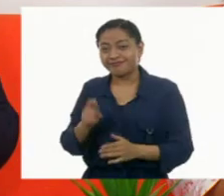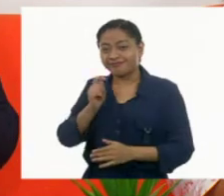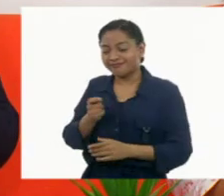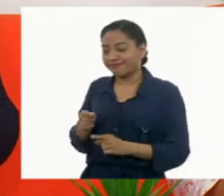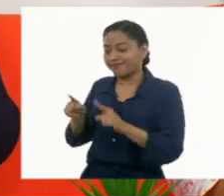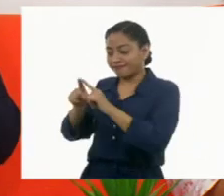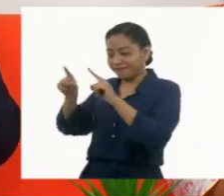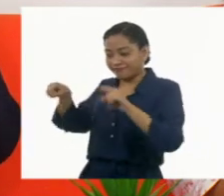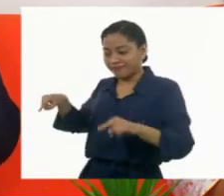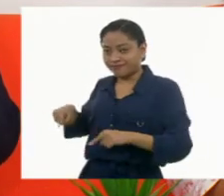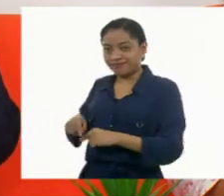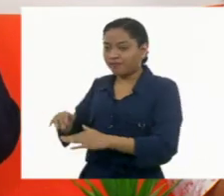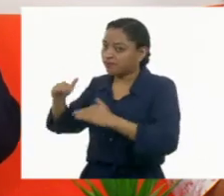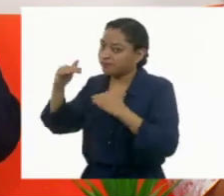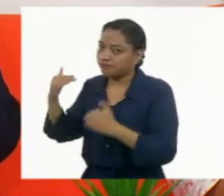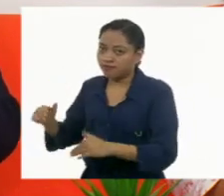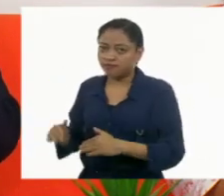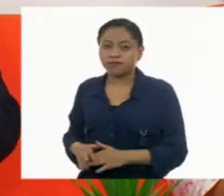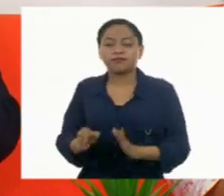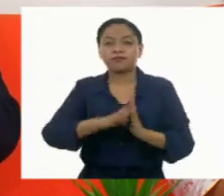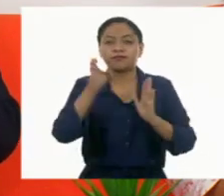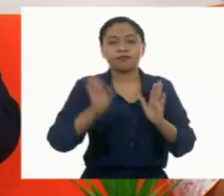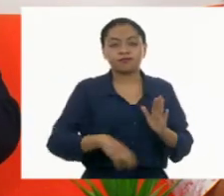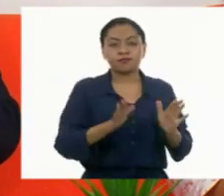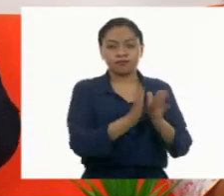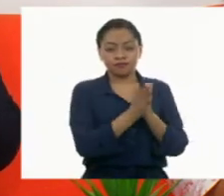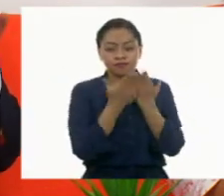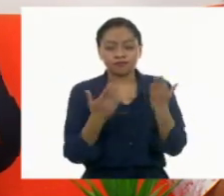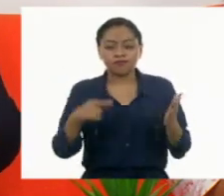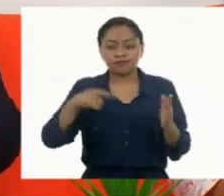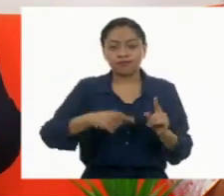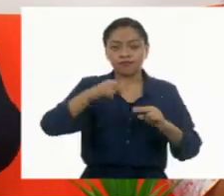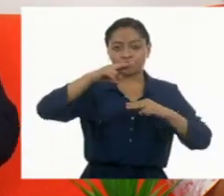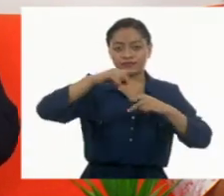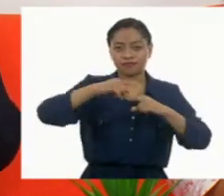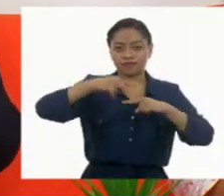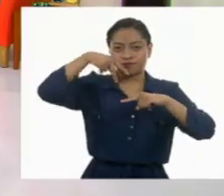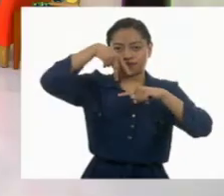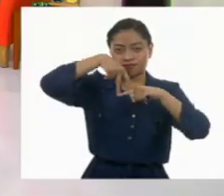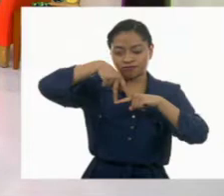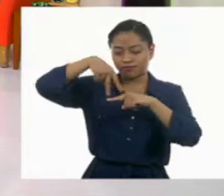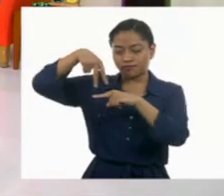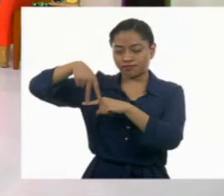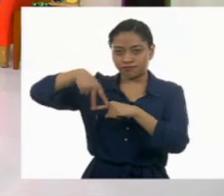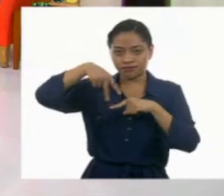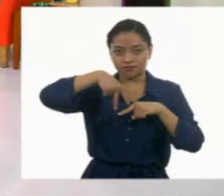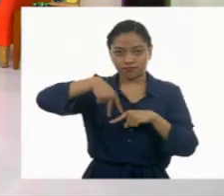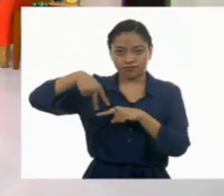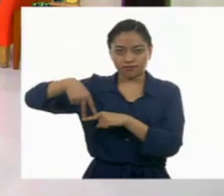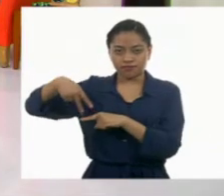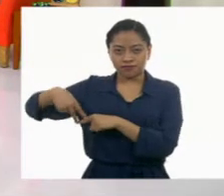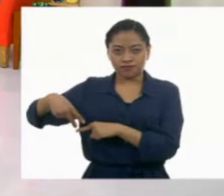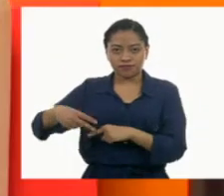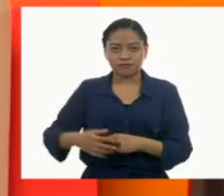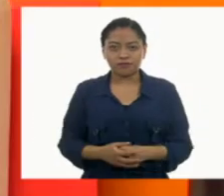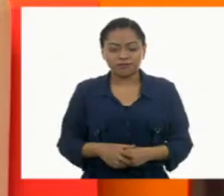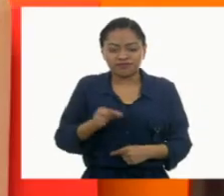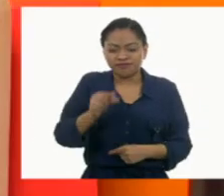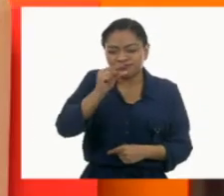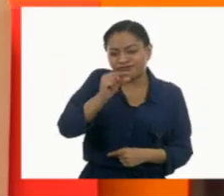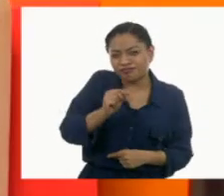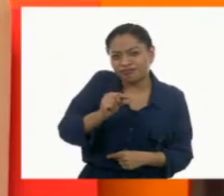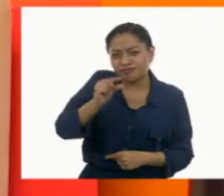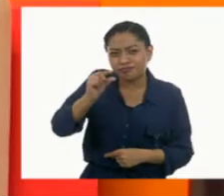tamaño. Si yo tengo en el libro una secuencia de triángulos, por ejemplo, una clasificación de triángulos, y los tengo muy